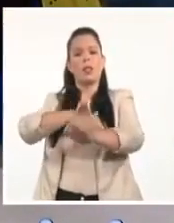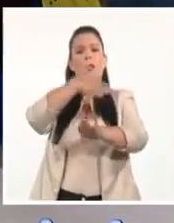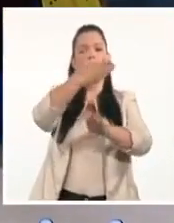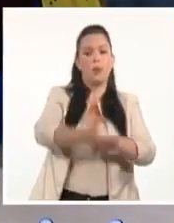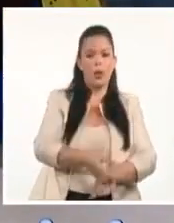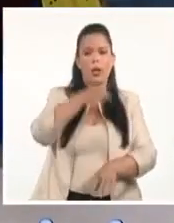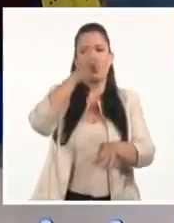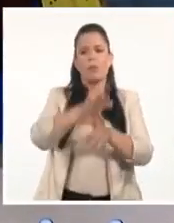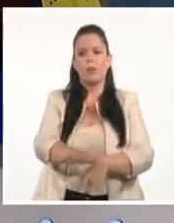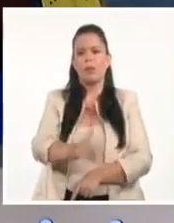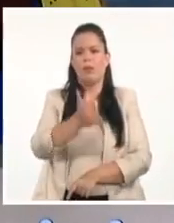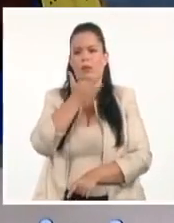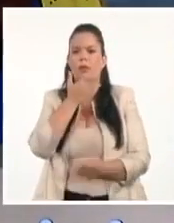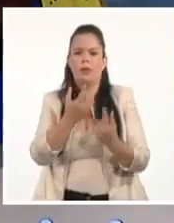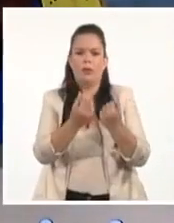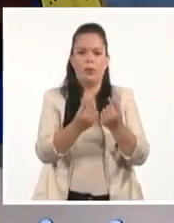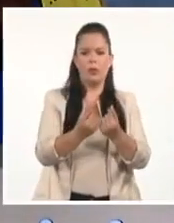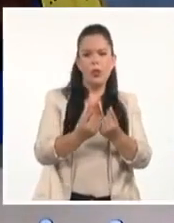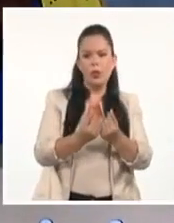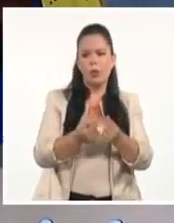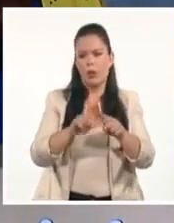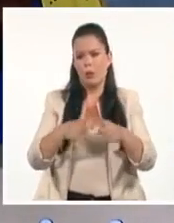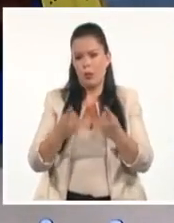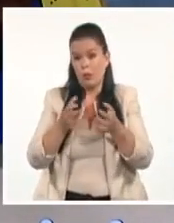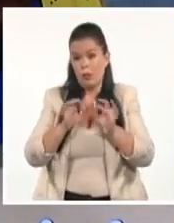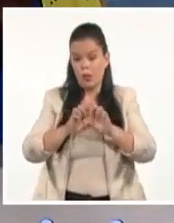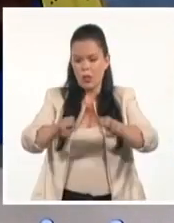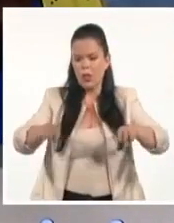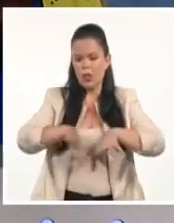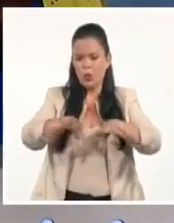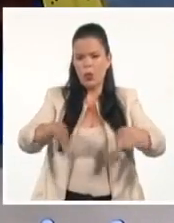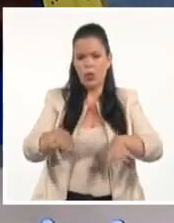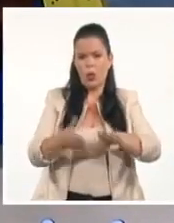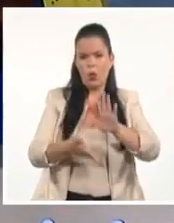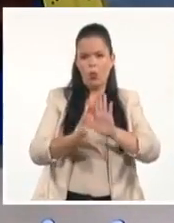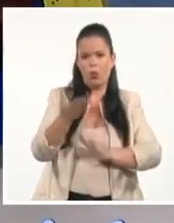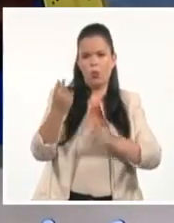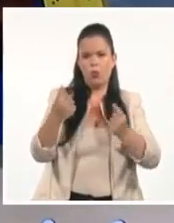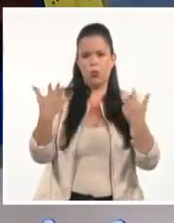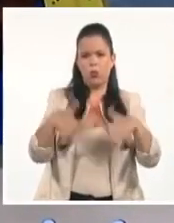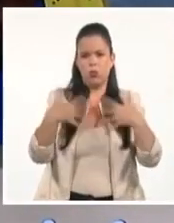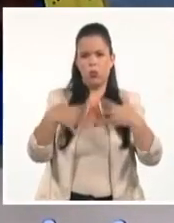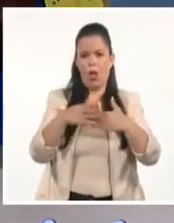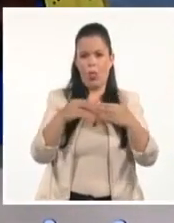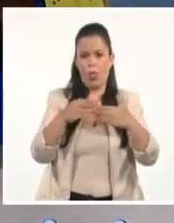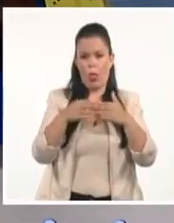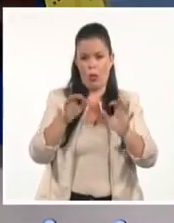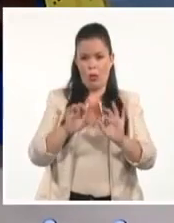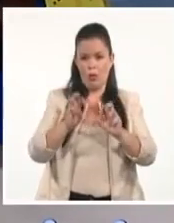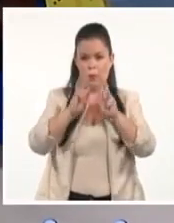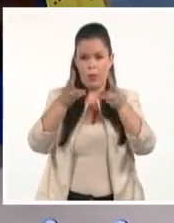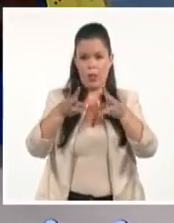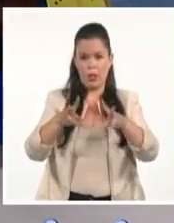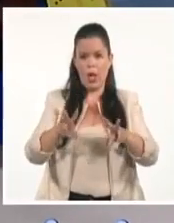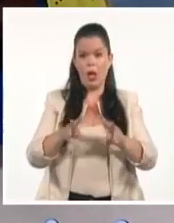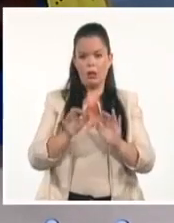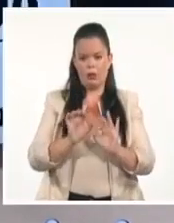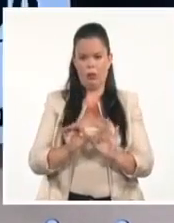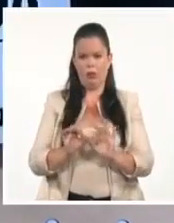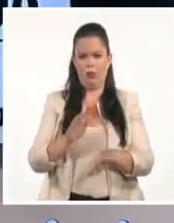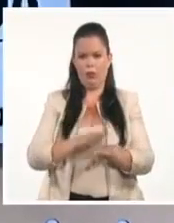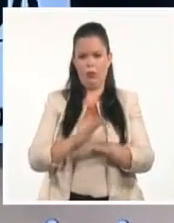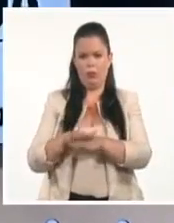economía utilizando el alza especulativa del dólar en el país a través de plataformas digitales controladas desde Estados Unidos.